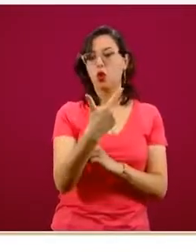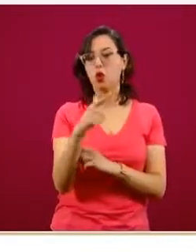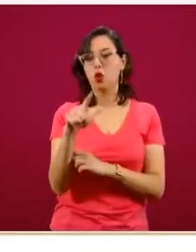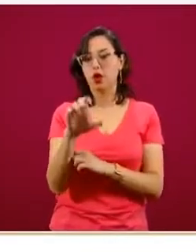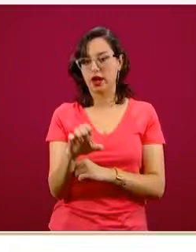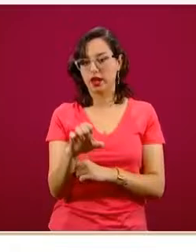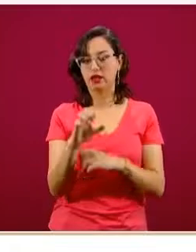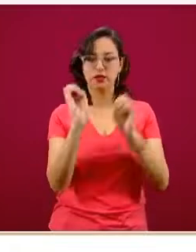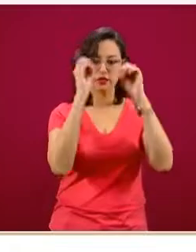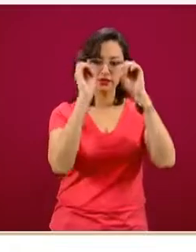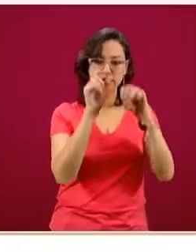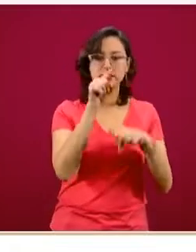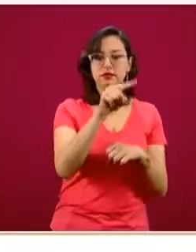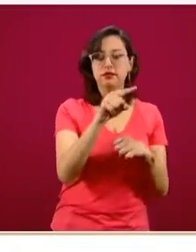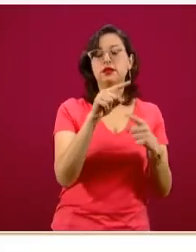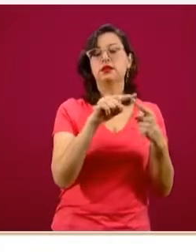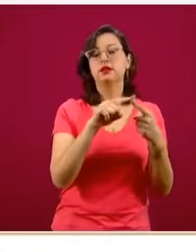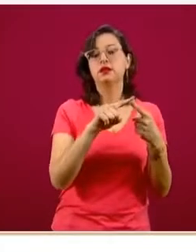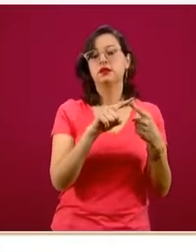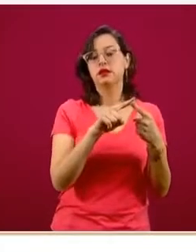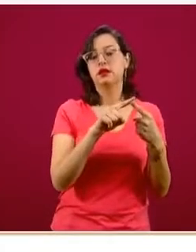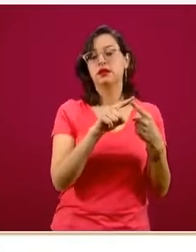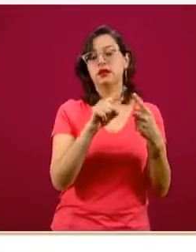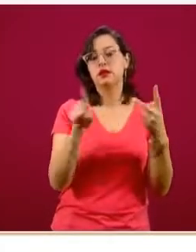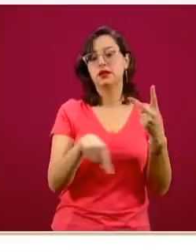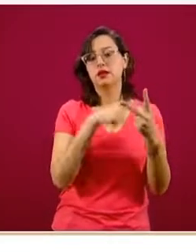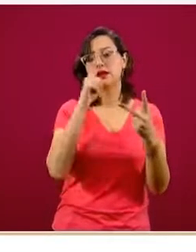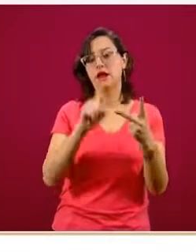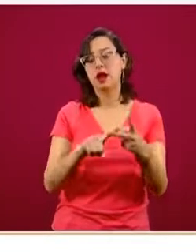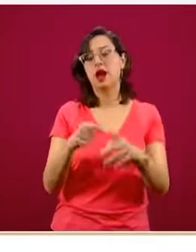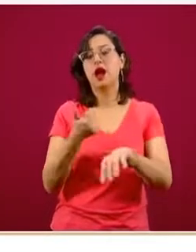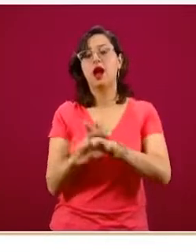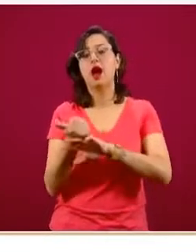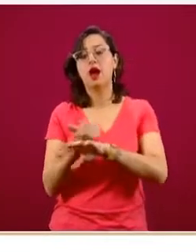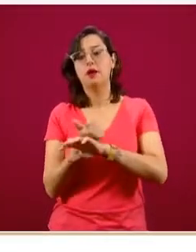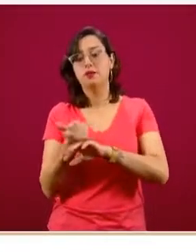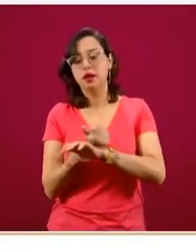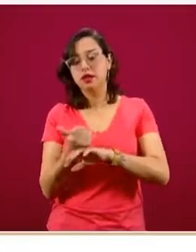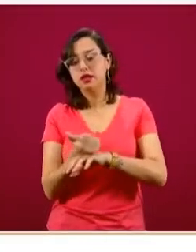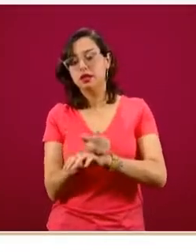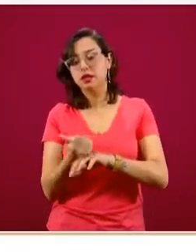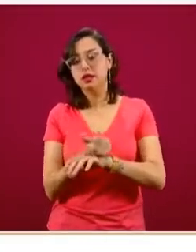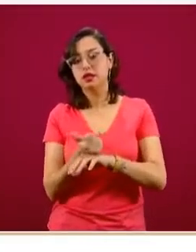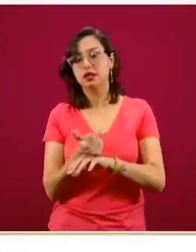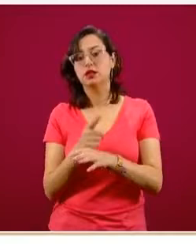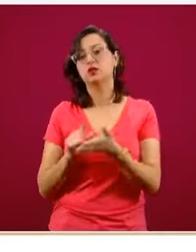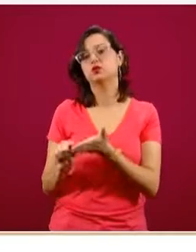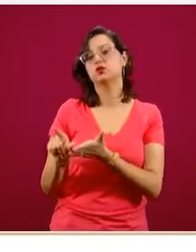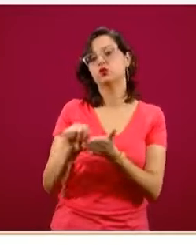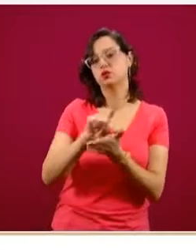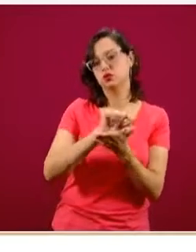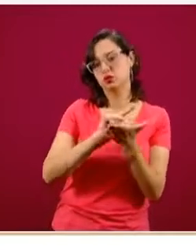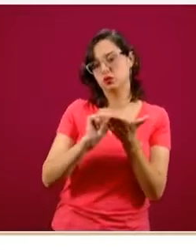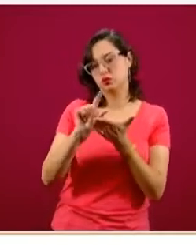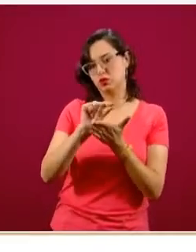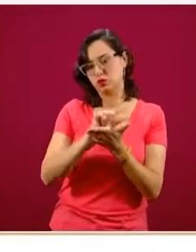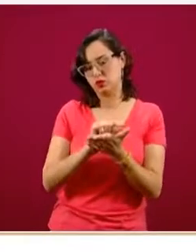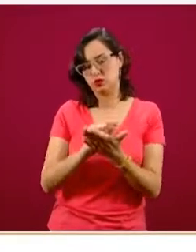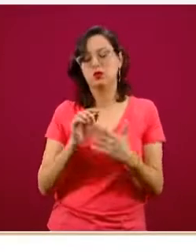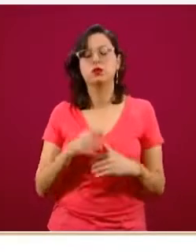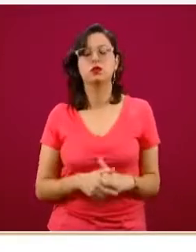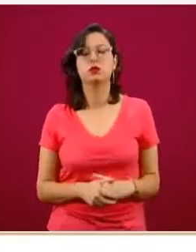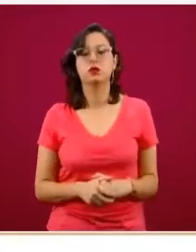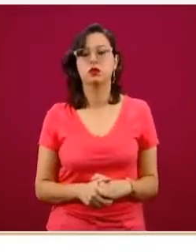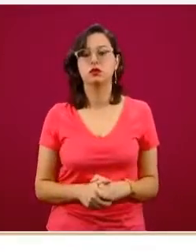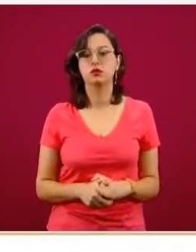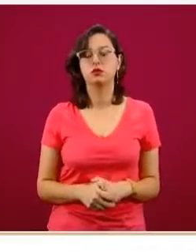el sistema operativo, y la línea amarilla es de Twitter. Entonces, lo que